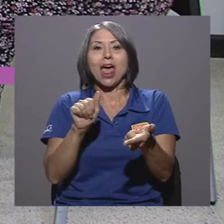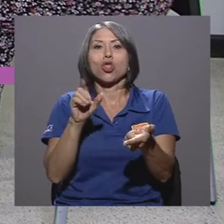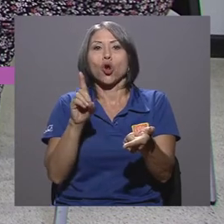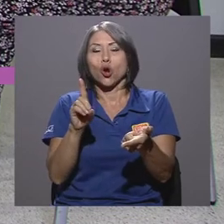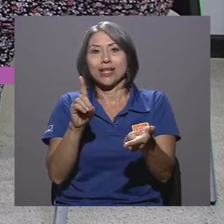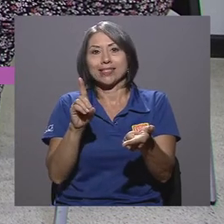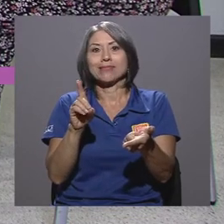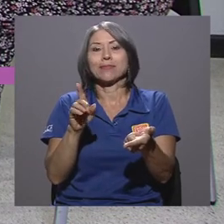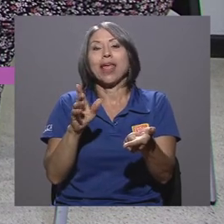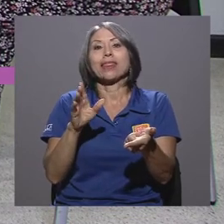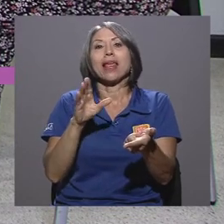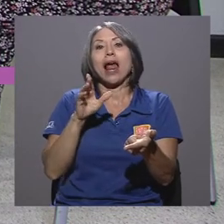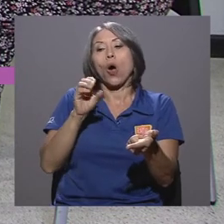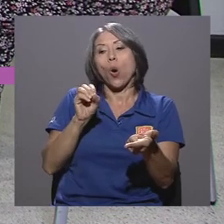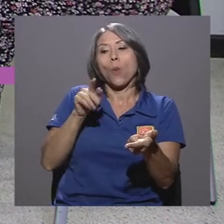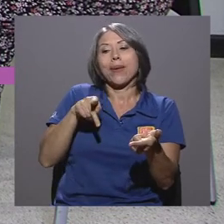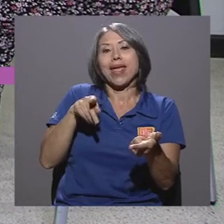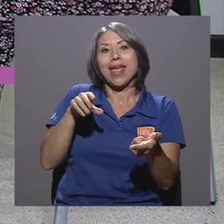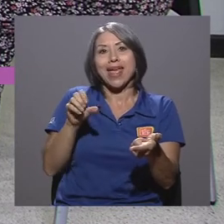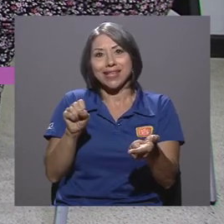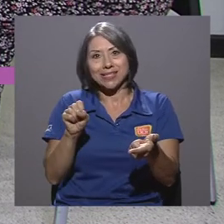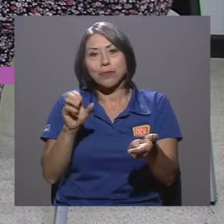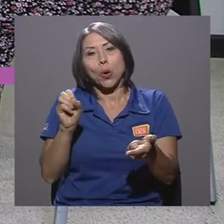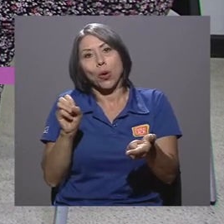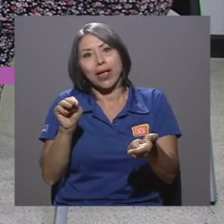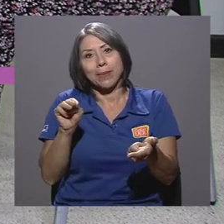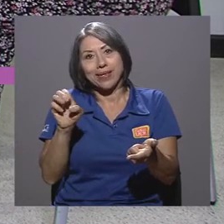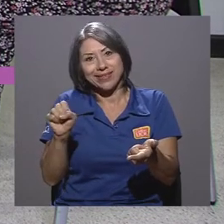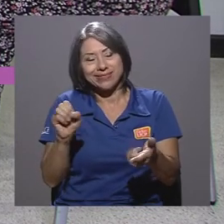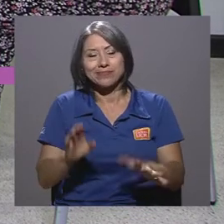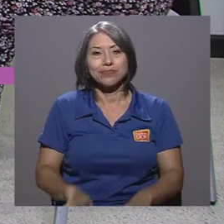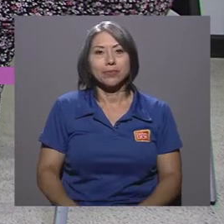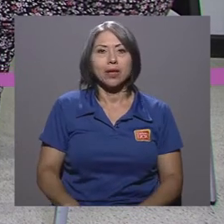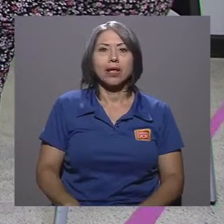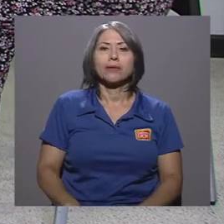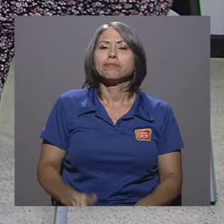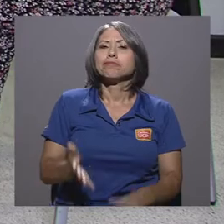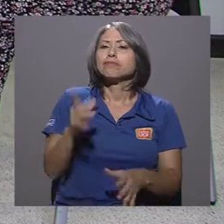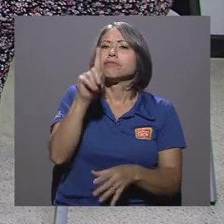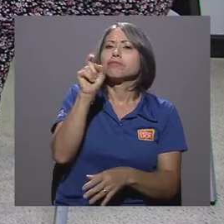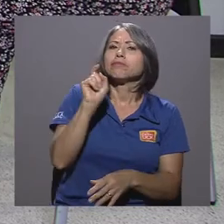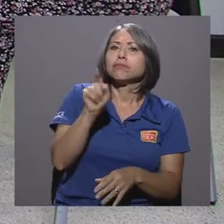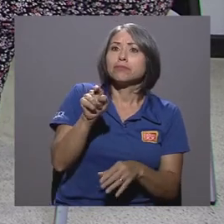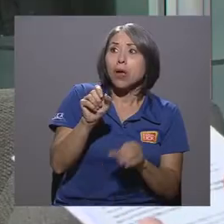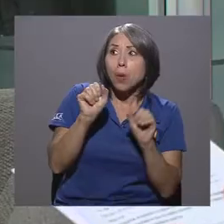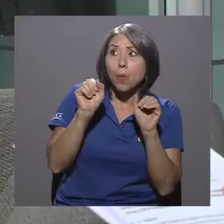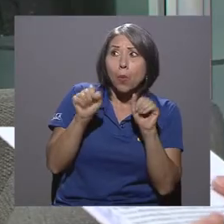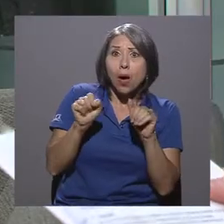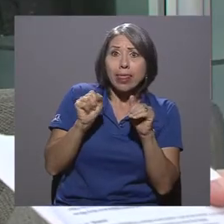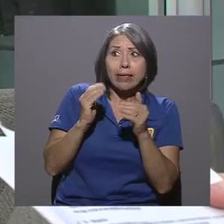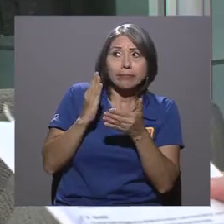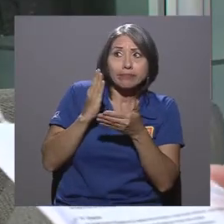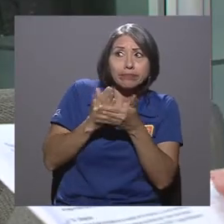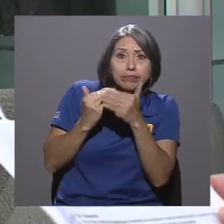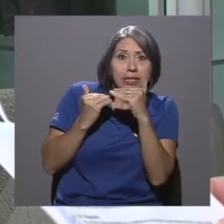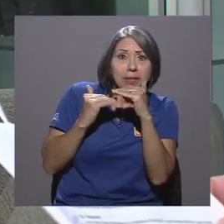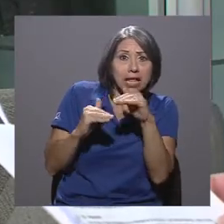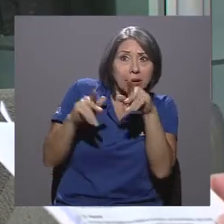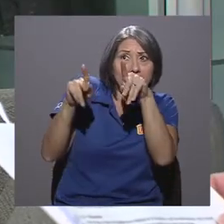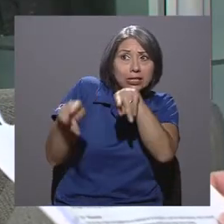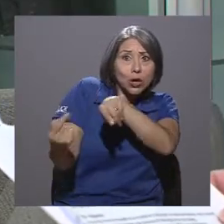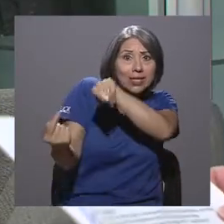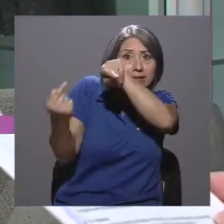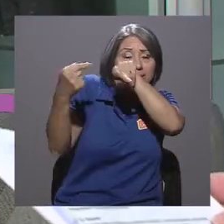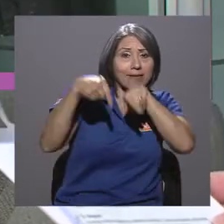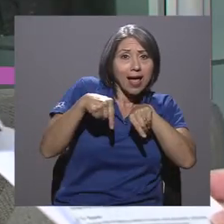Rica. Quería preguntarles si es posible que se pueda limitar el ingreso de personas al país. Nosotros desde OMS,